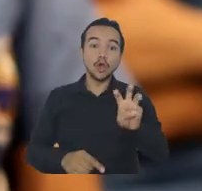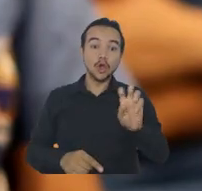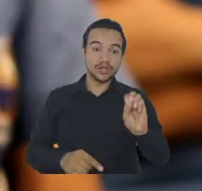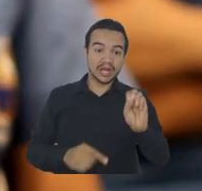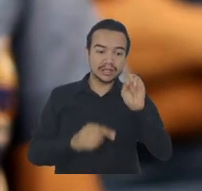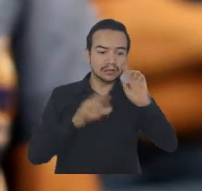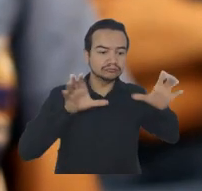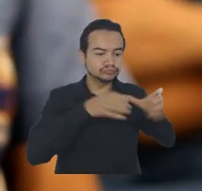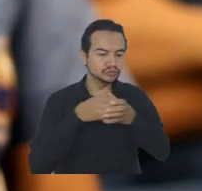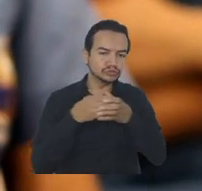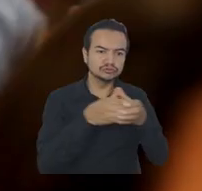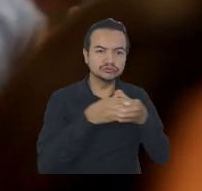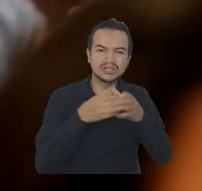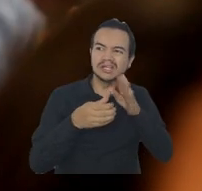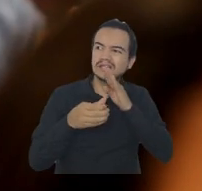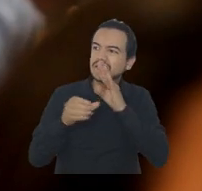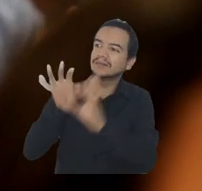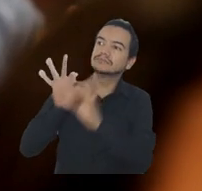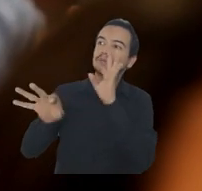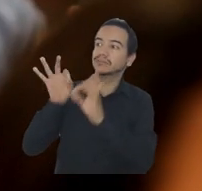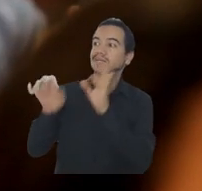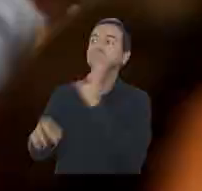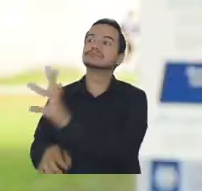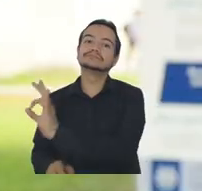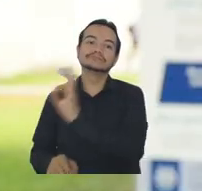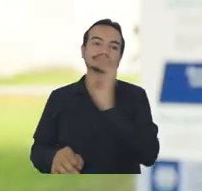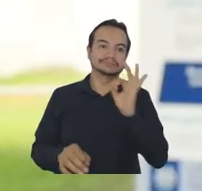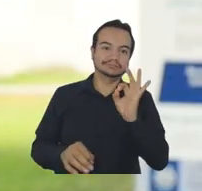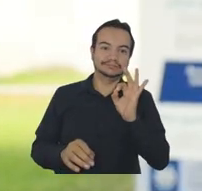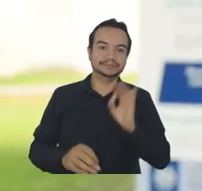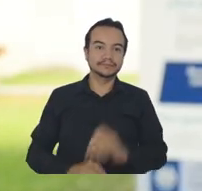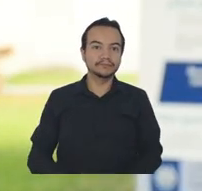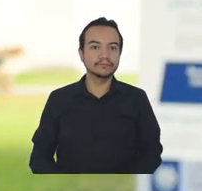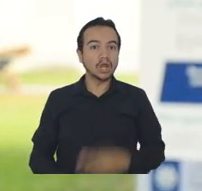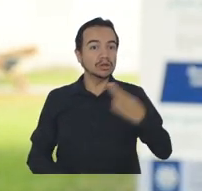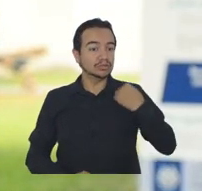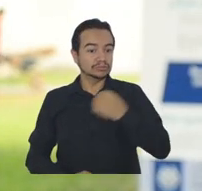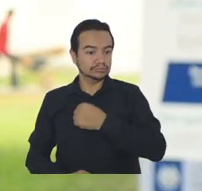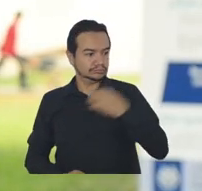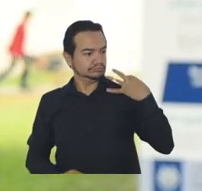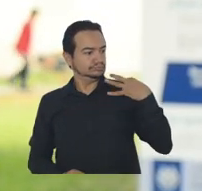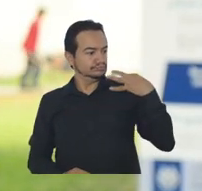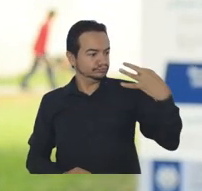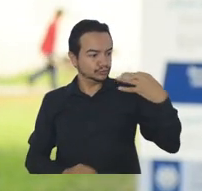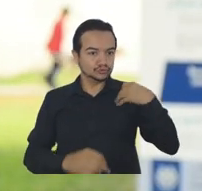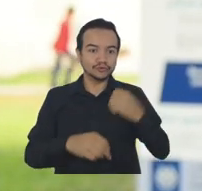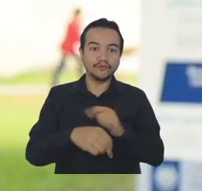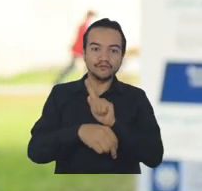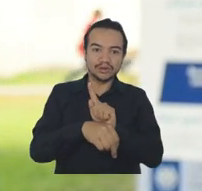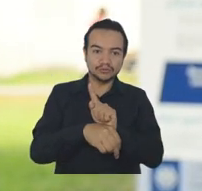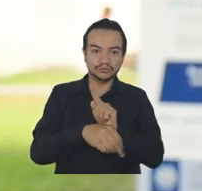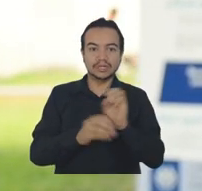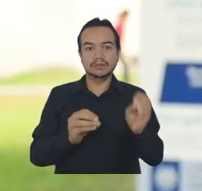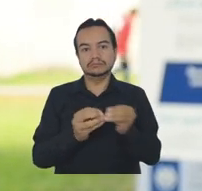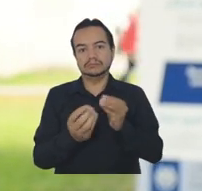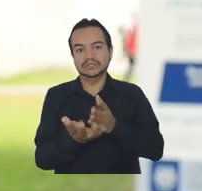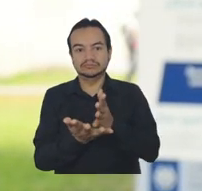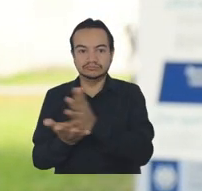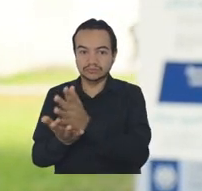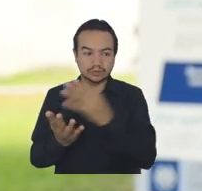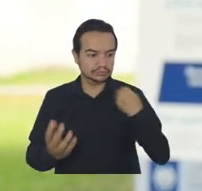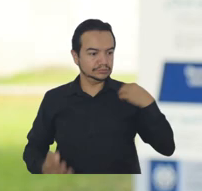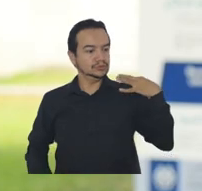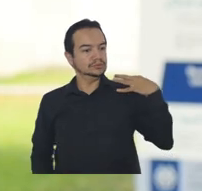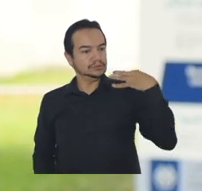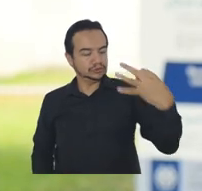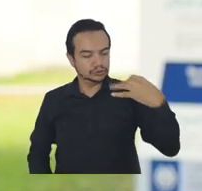del órgano de dirección en los dos últimos años. Entonces, para nosotros como programa, como facultad y universidad, estar ahí presente,